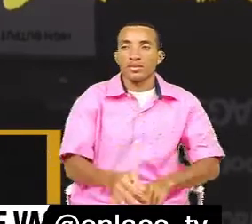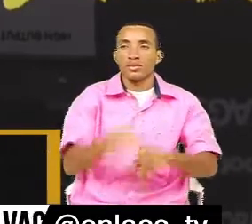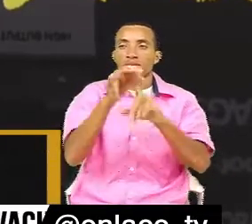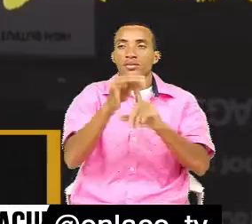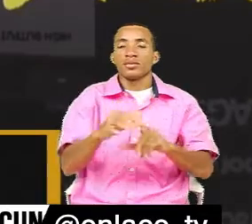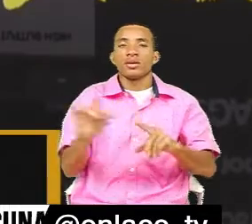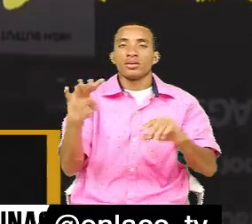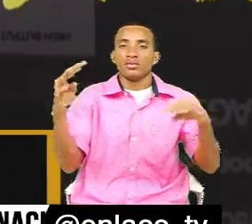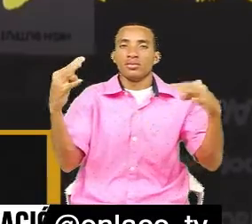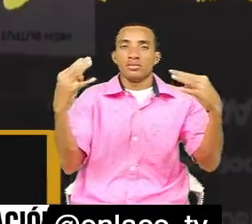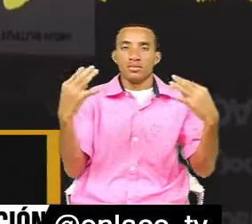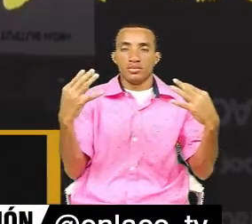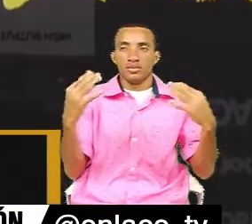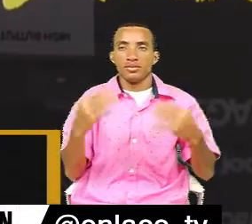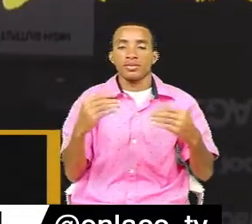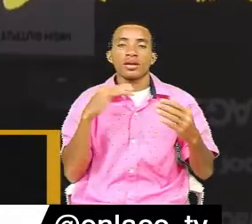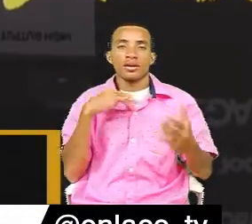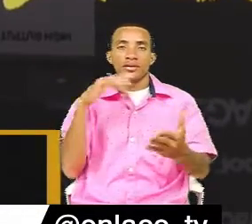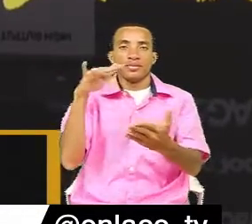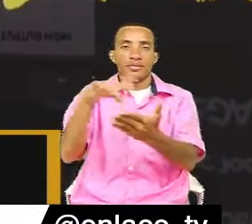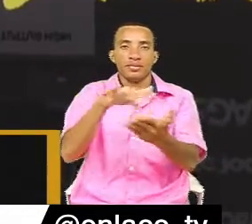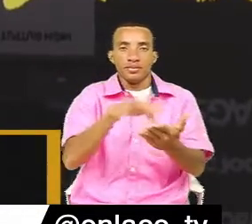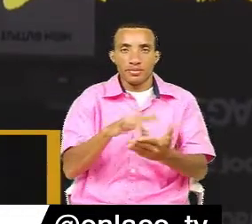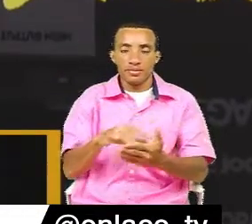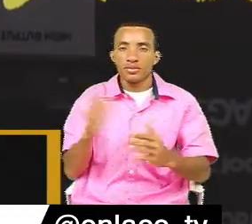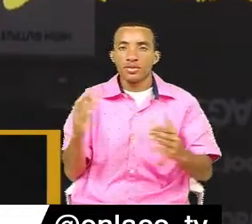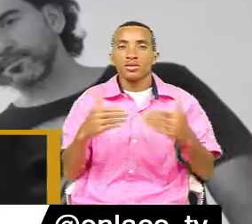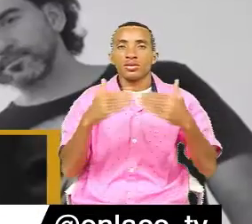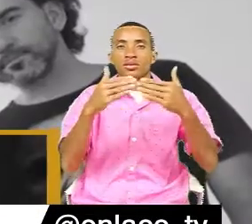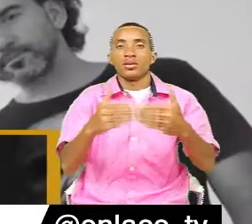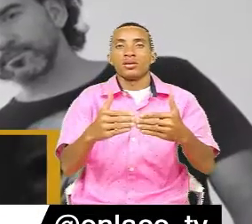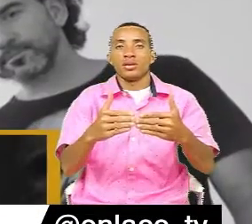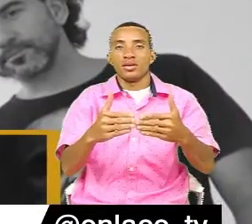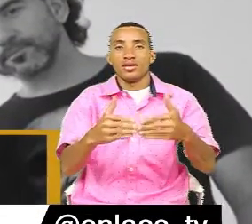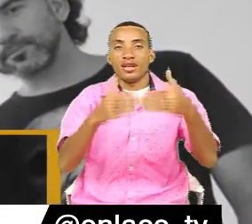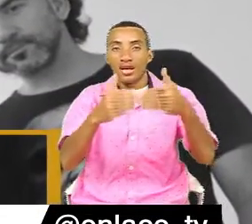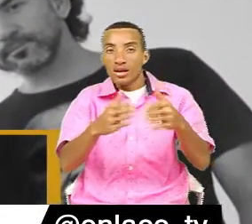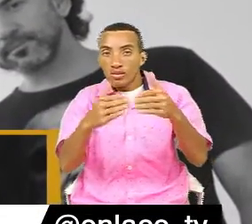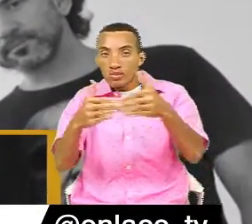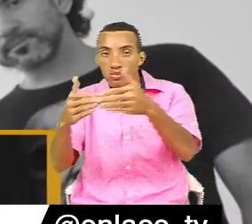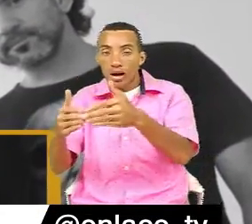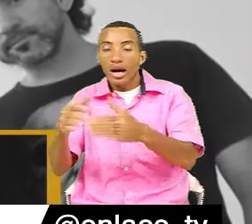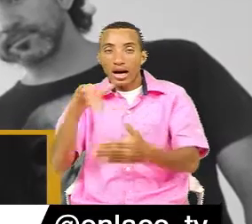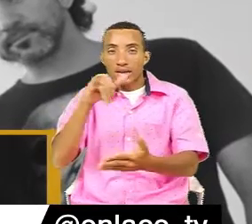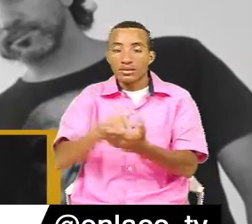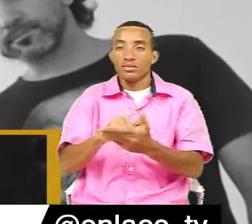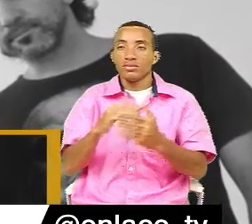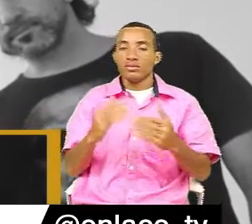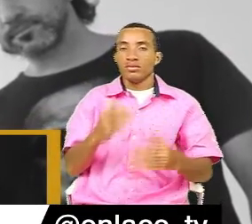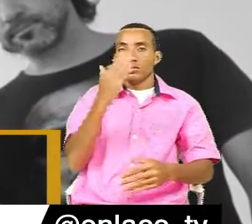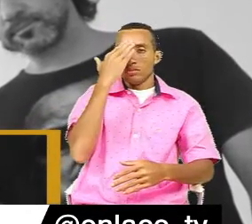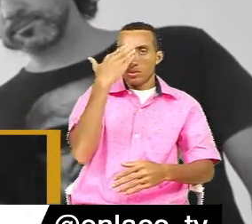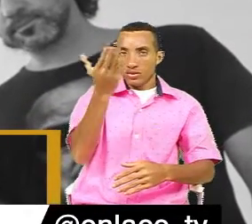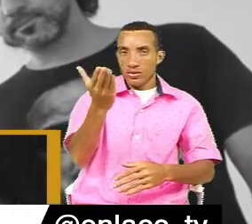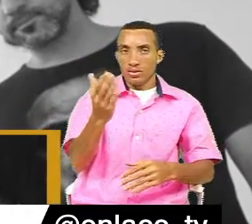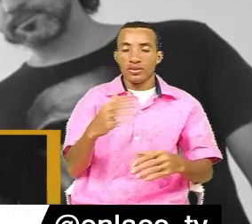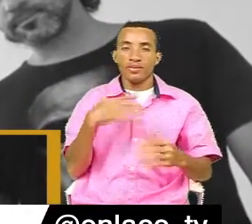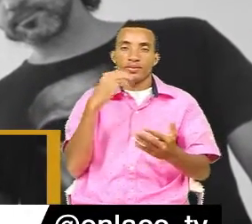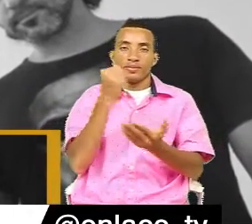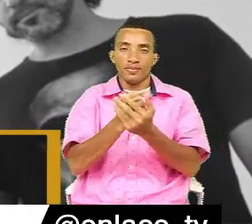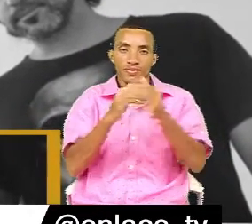nos ven para que asistan al muelle que queda pues acá enfrente de Cor Magdalena, pues para